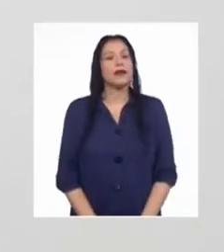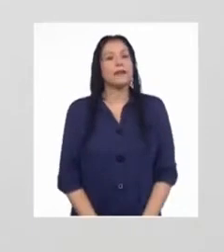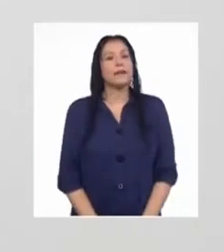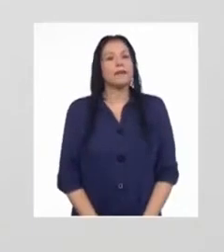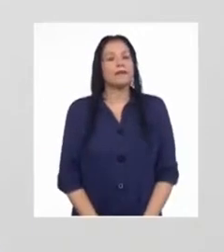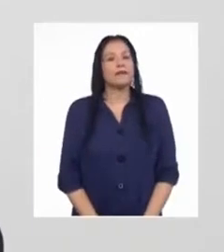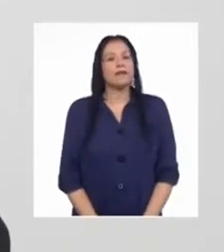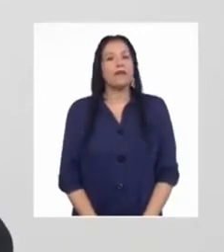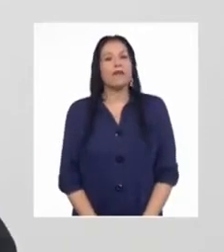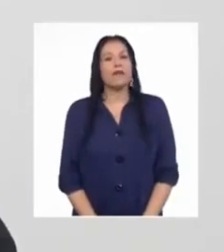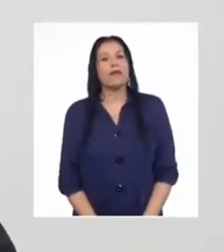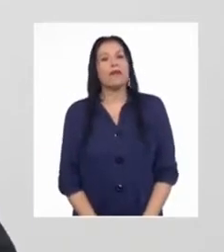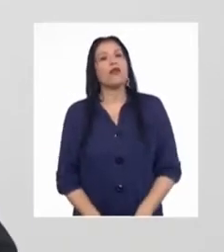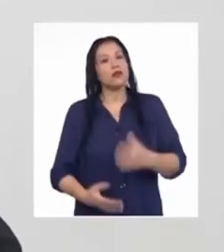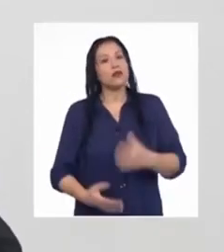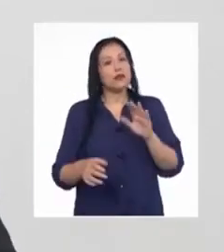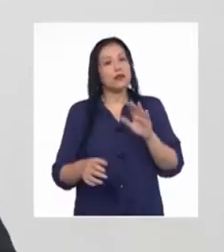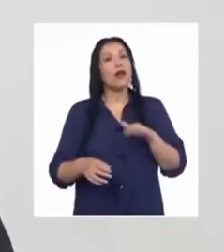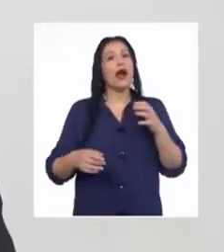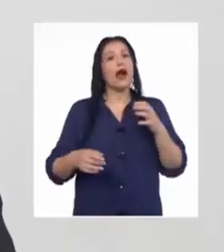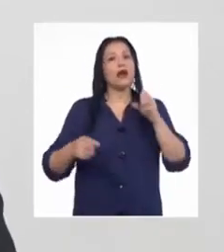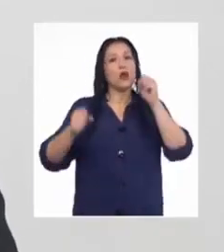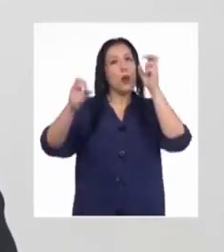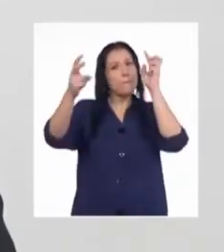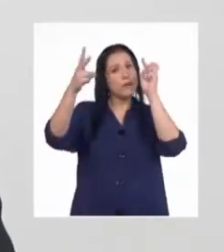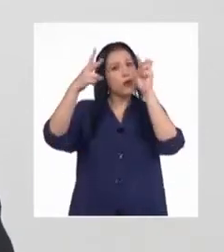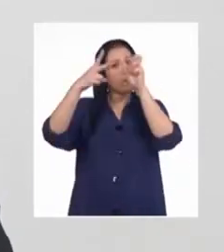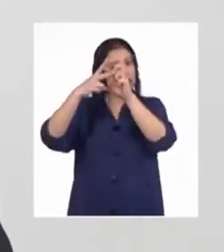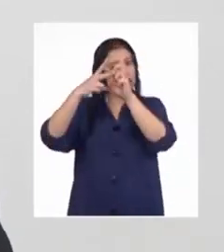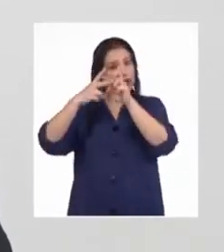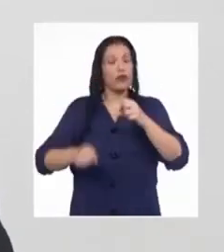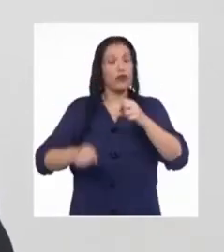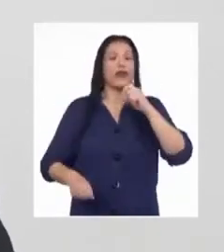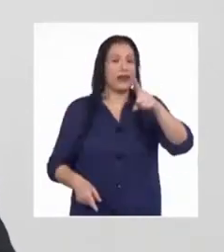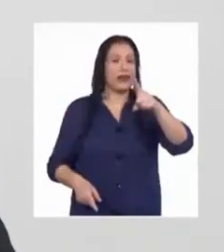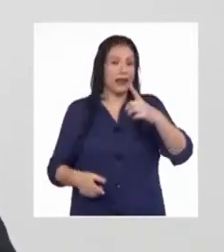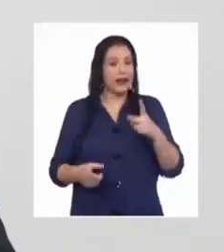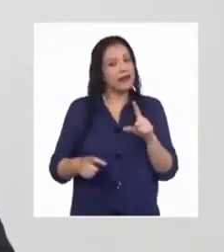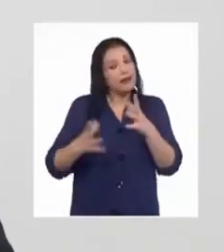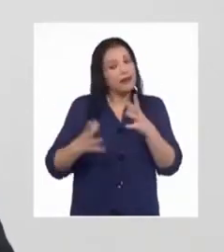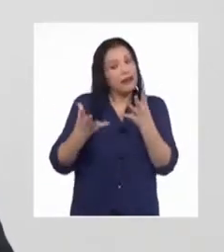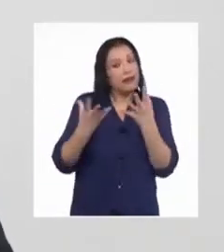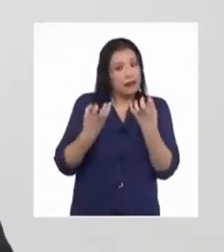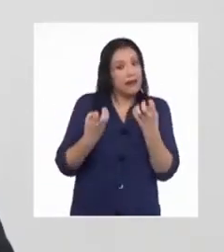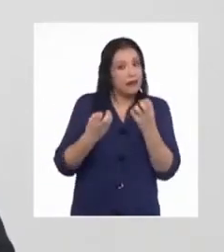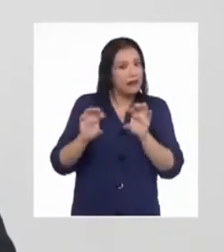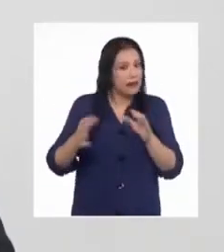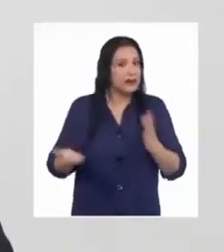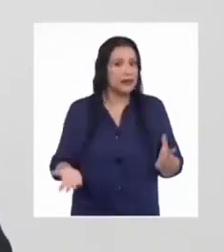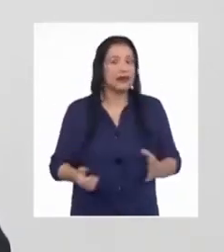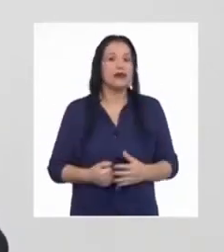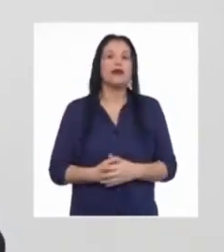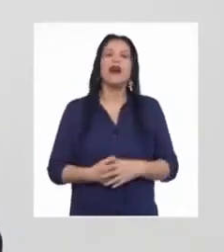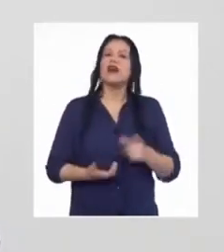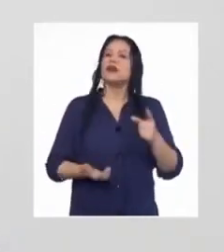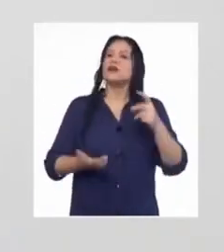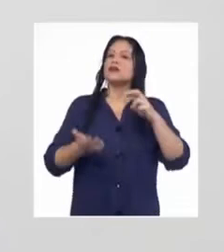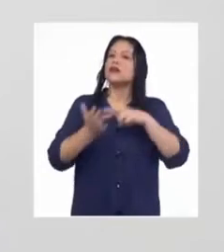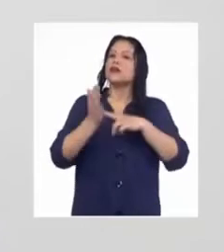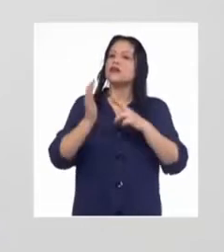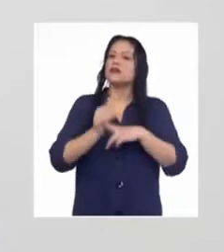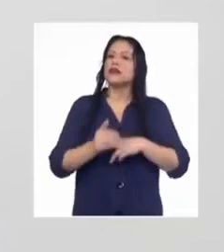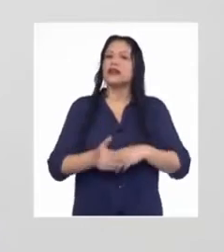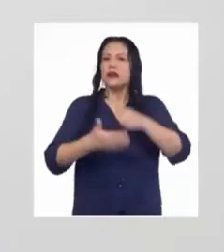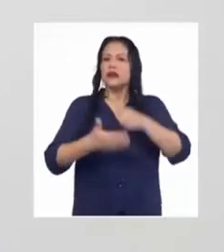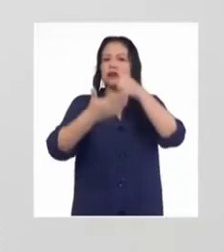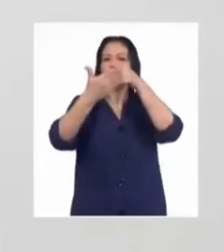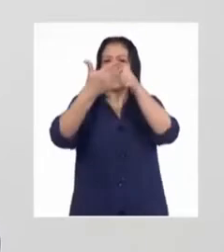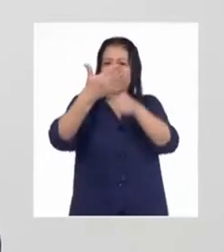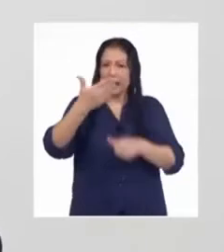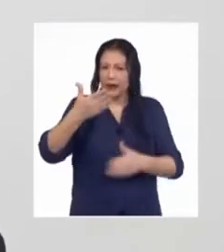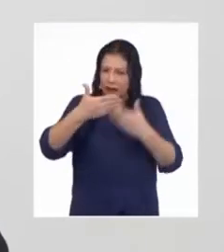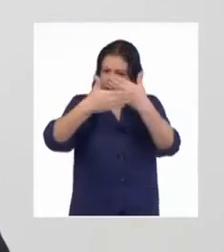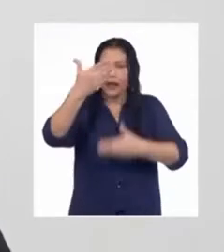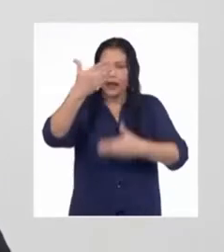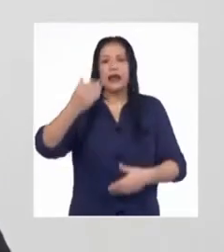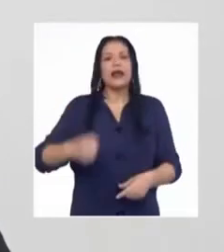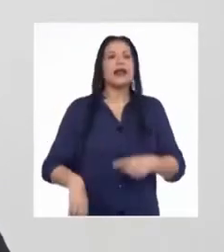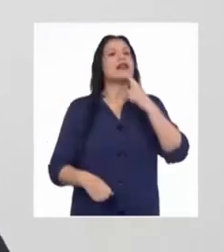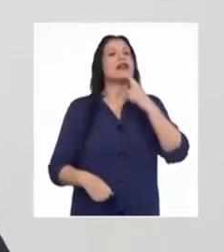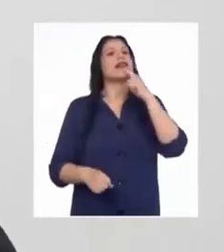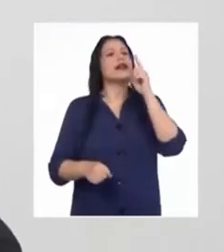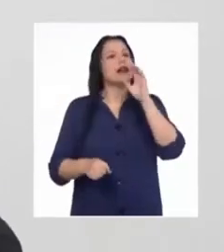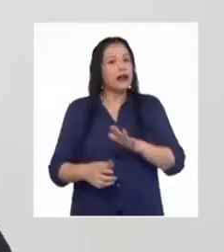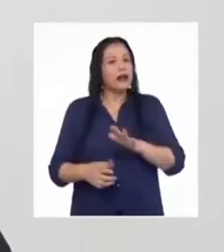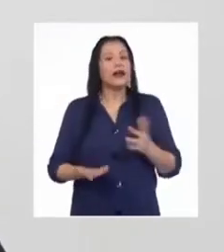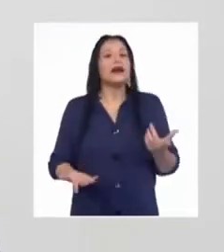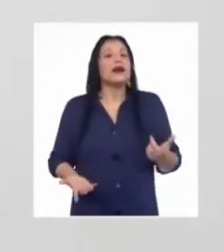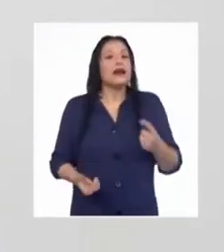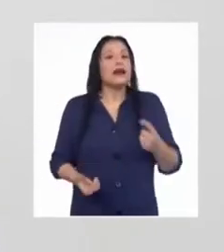caso, hay un propósito de declarar una intención, es decir, es una carta declaratoria, que